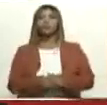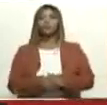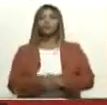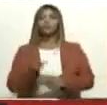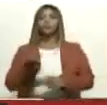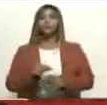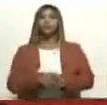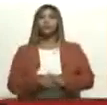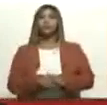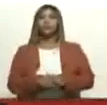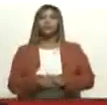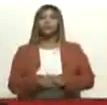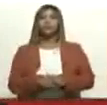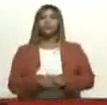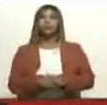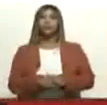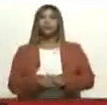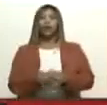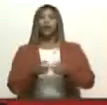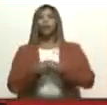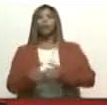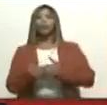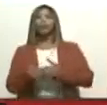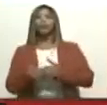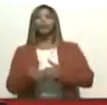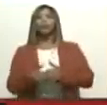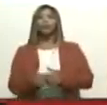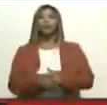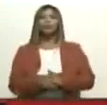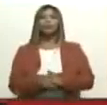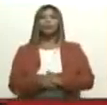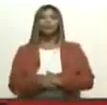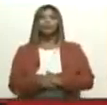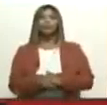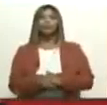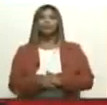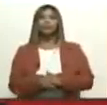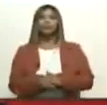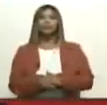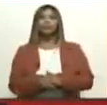todo demanda y de las producciones de mayor,